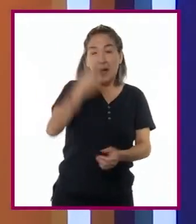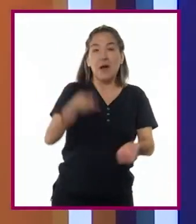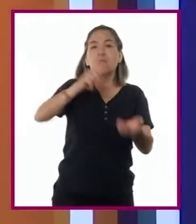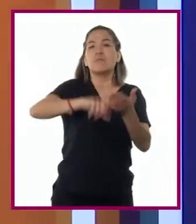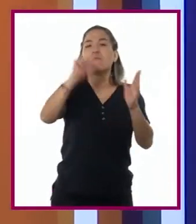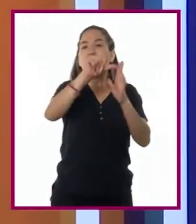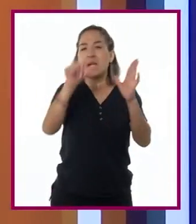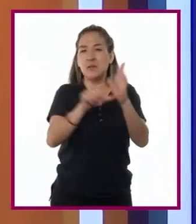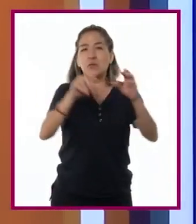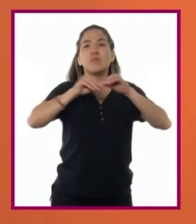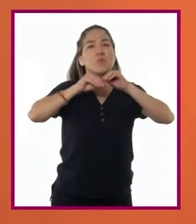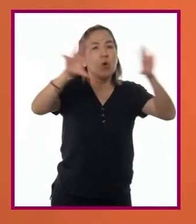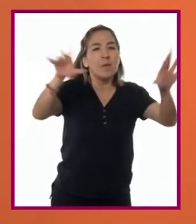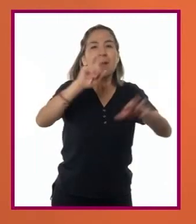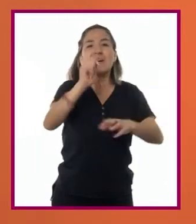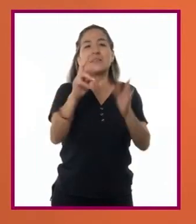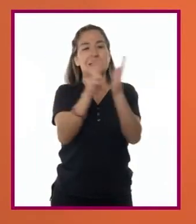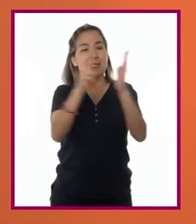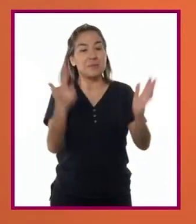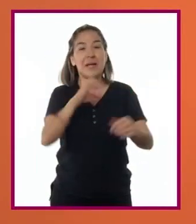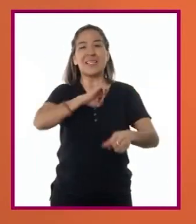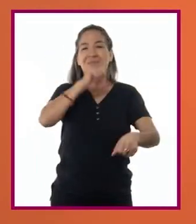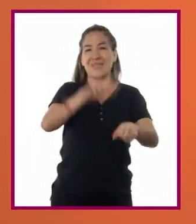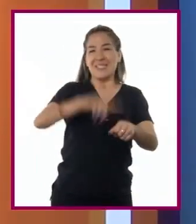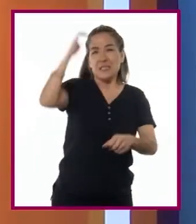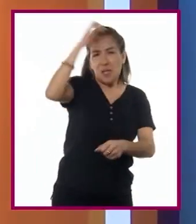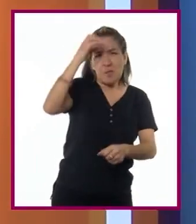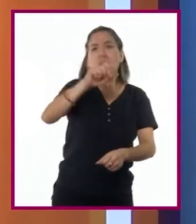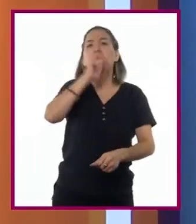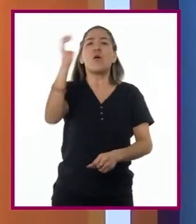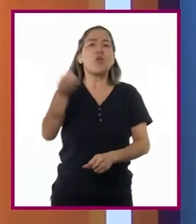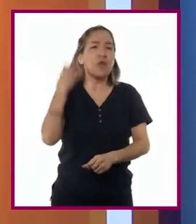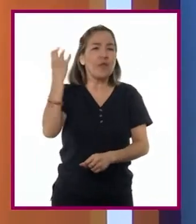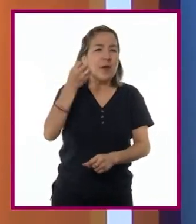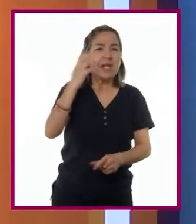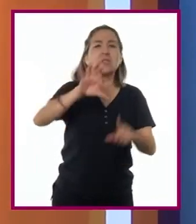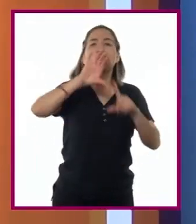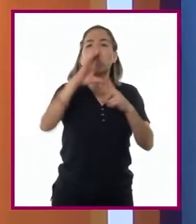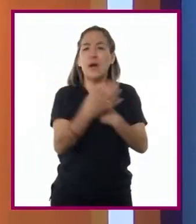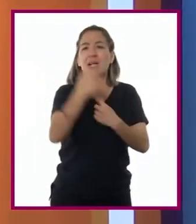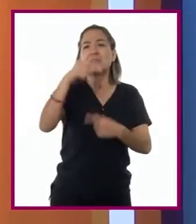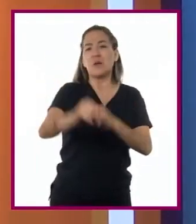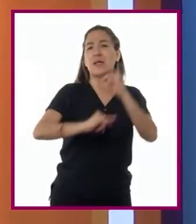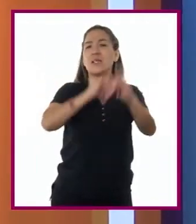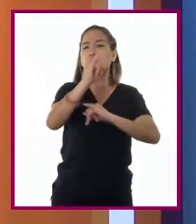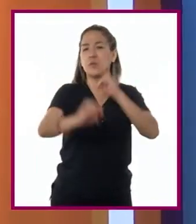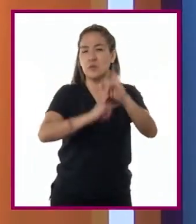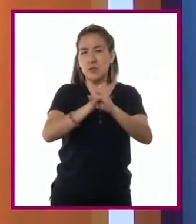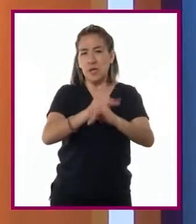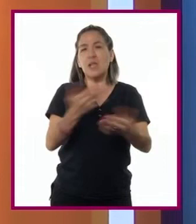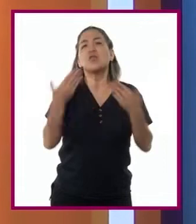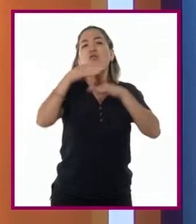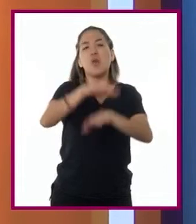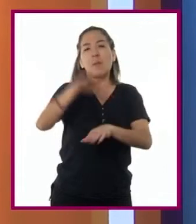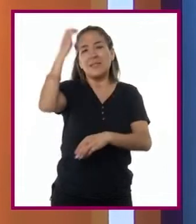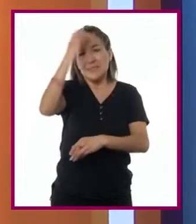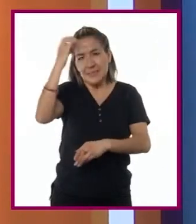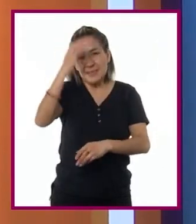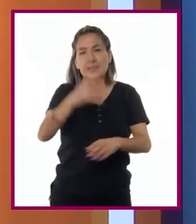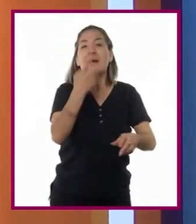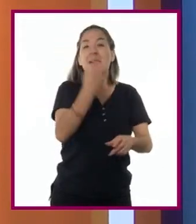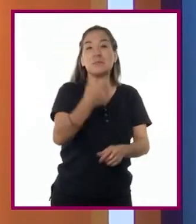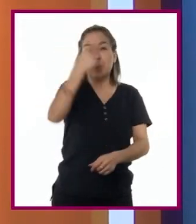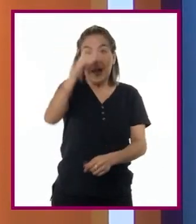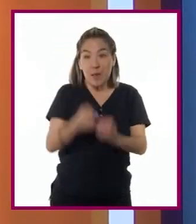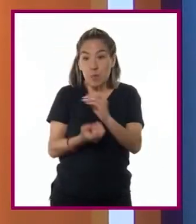en revistas especializadas y en congresos internacionales, entre otros medios, para que los nuevos